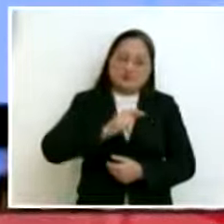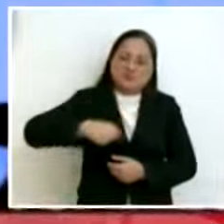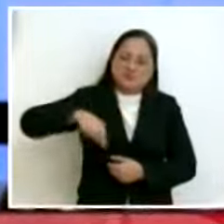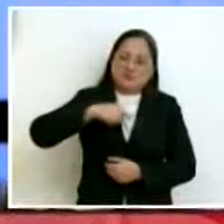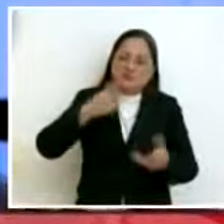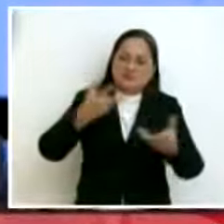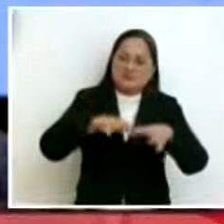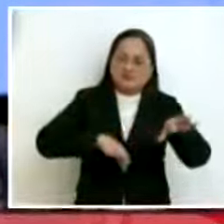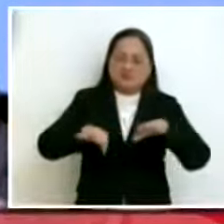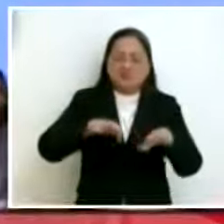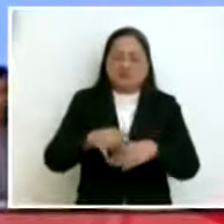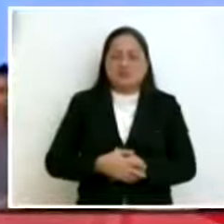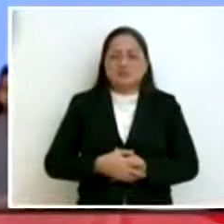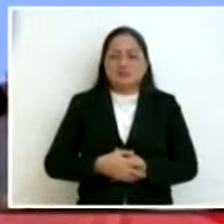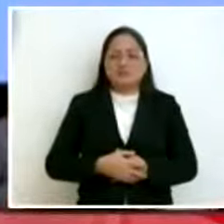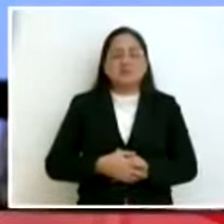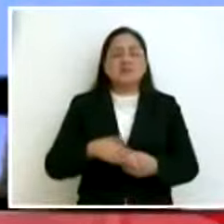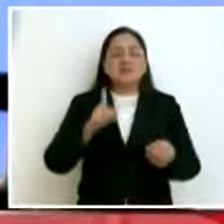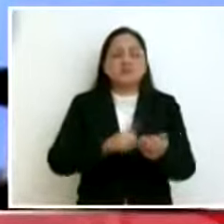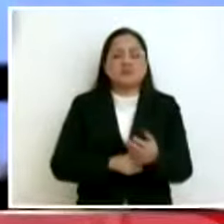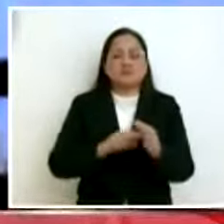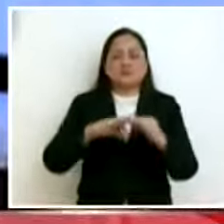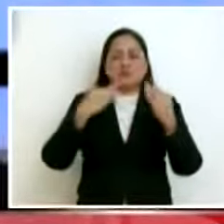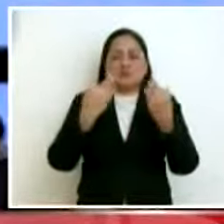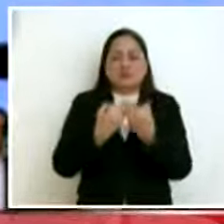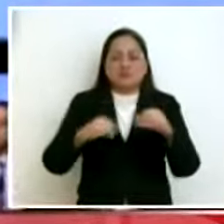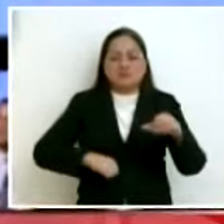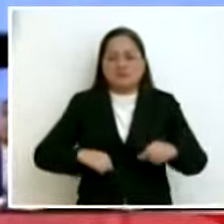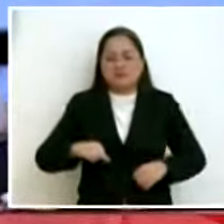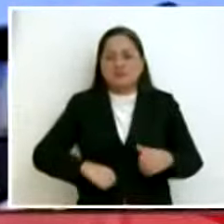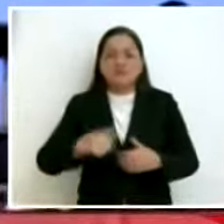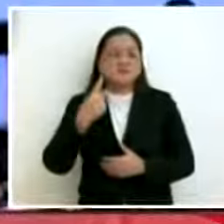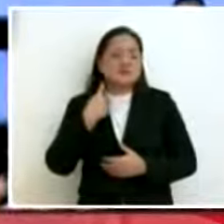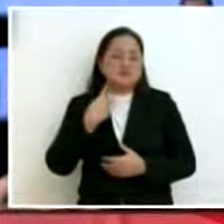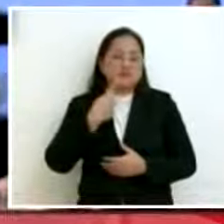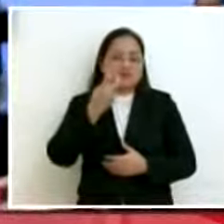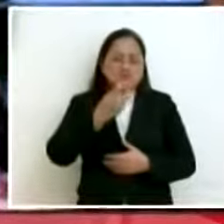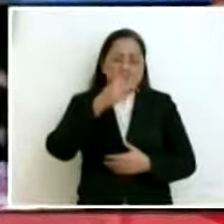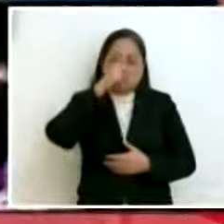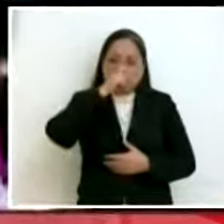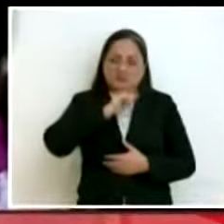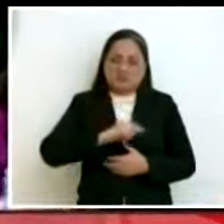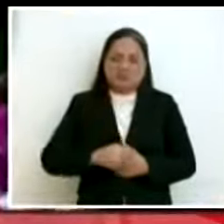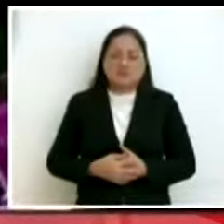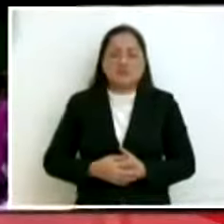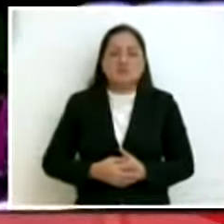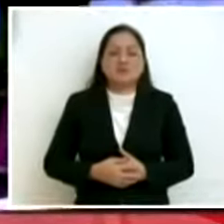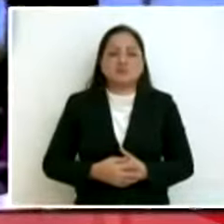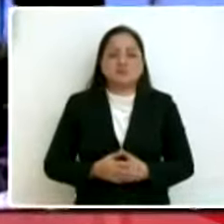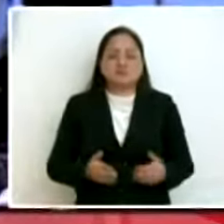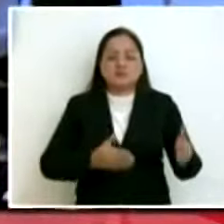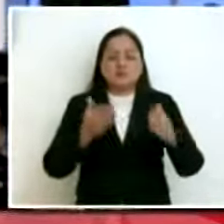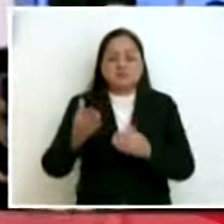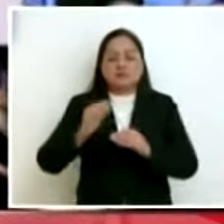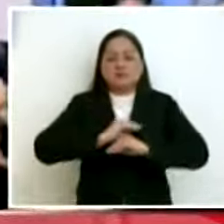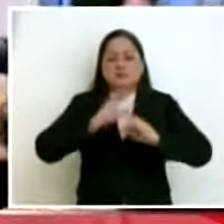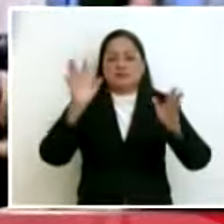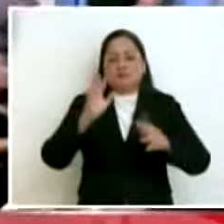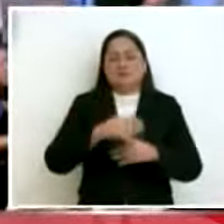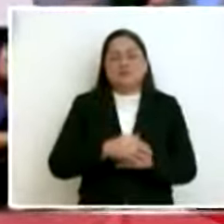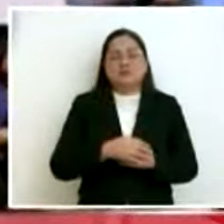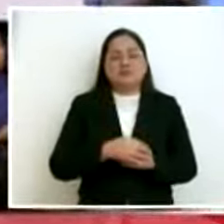política y debilita el contenido de nuestra acción política y de sus resultados Por supuesto